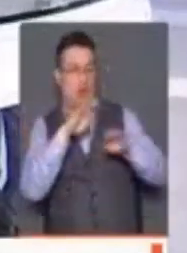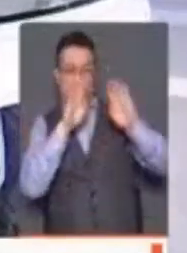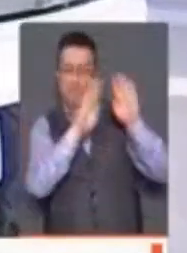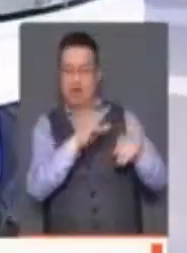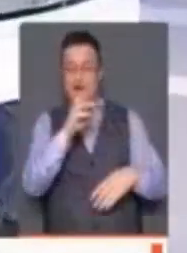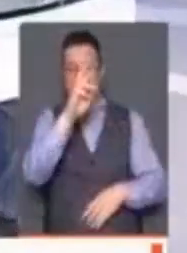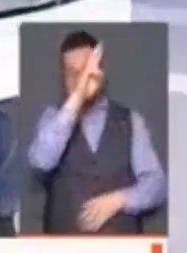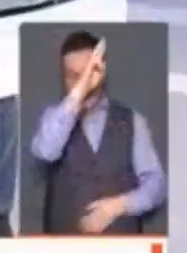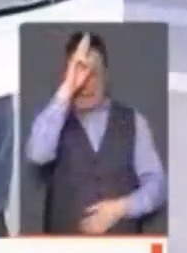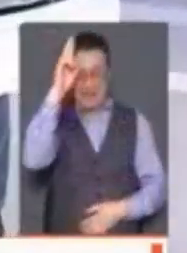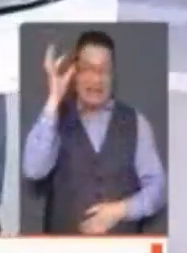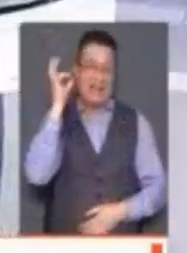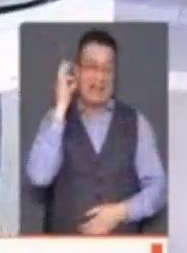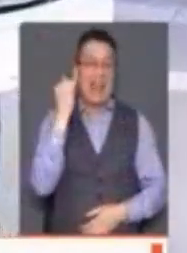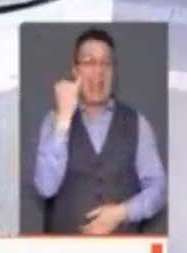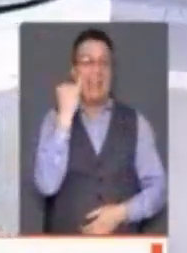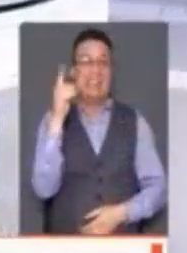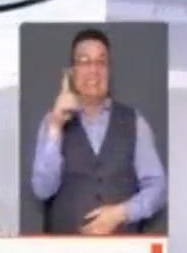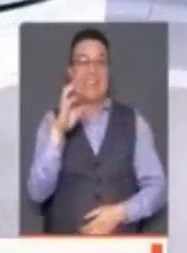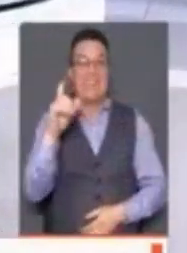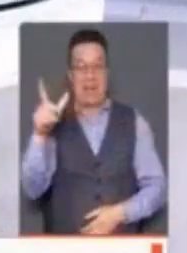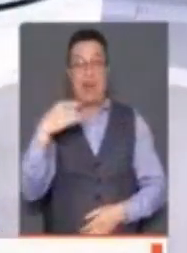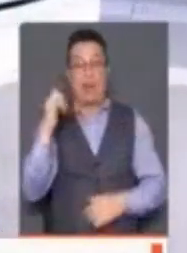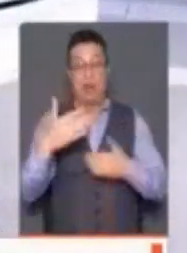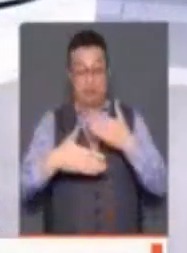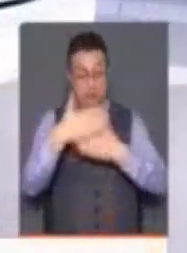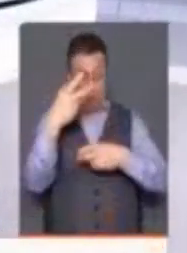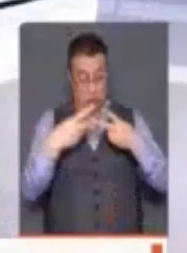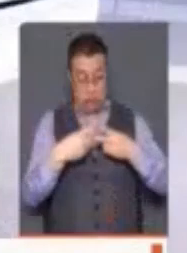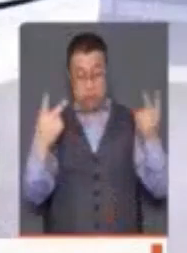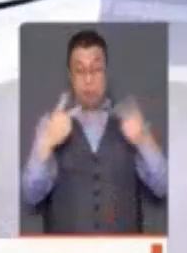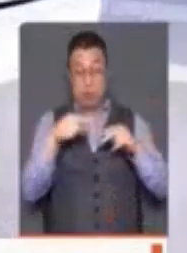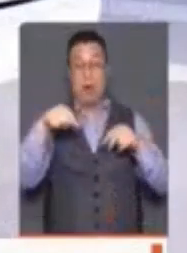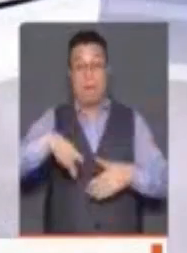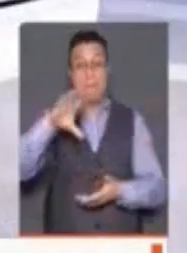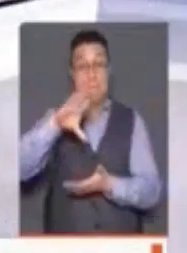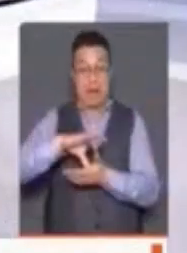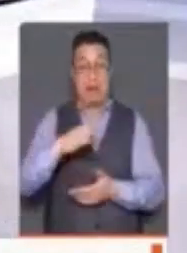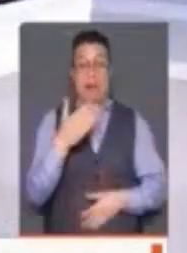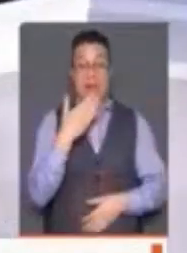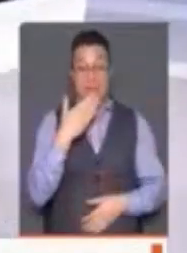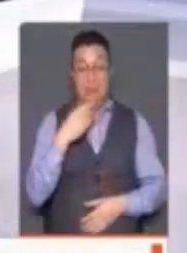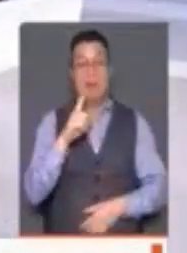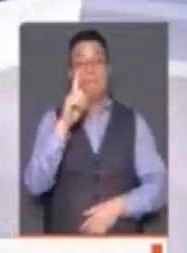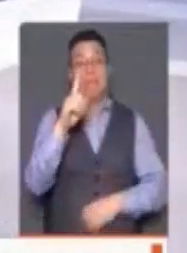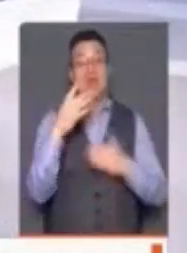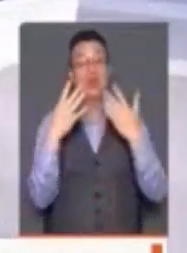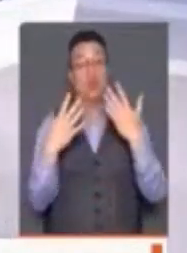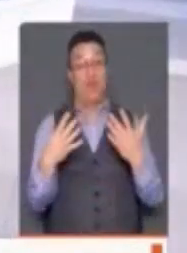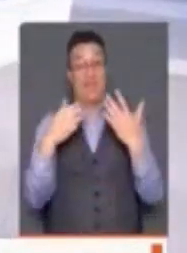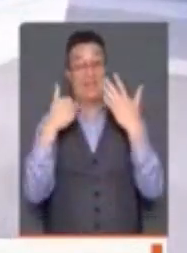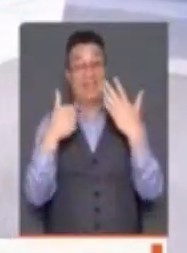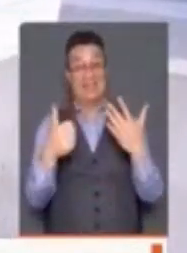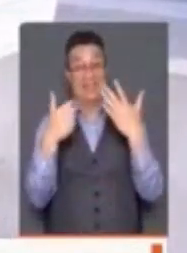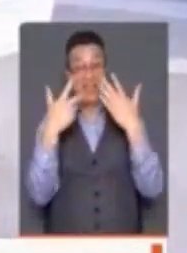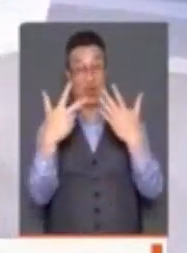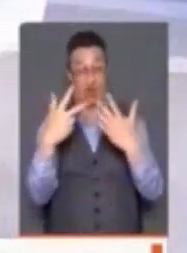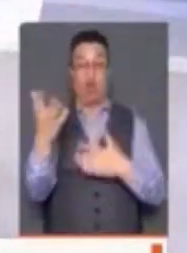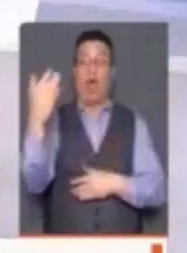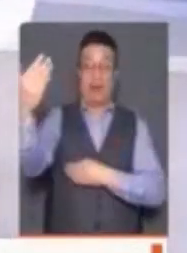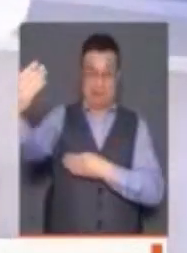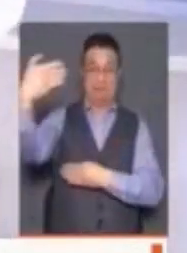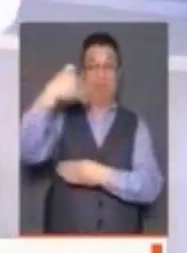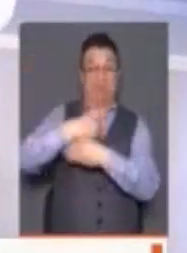ese amor y las portadas también fueron objeto en nuestro país, especialmente en el año 68, cuando vino la reina Isabel